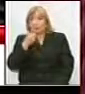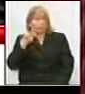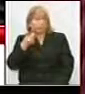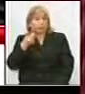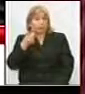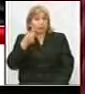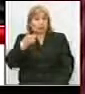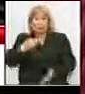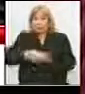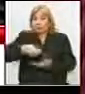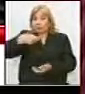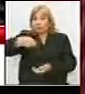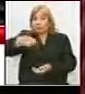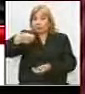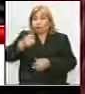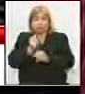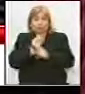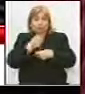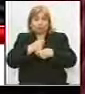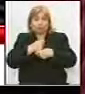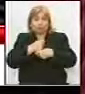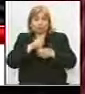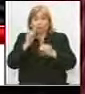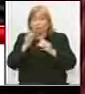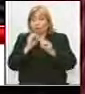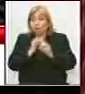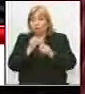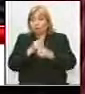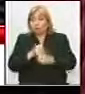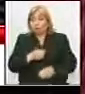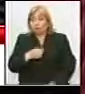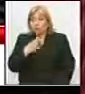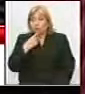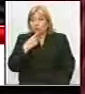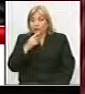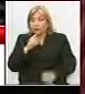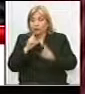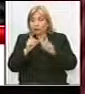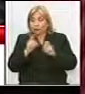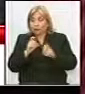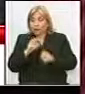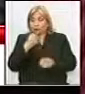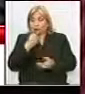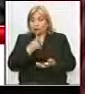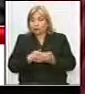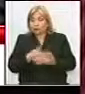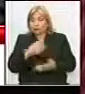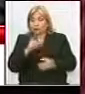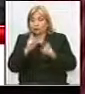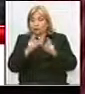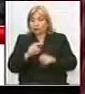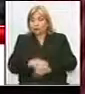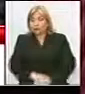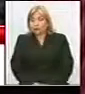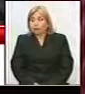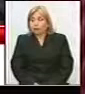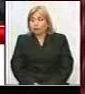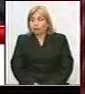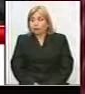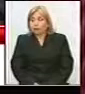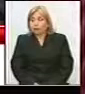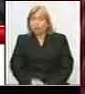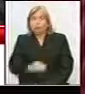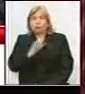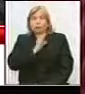debía devolverse al proyecto Pachacute para su organización. Presidenta, le agradezco mucho la pregunta, y es una muy buena pregunta. ¿Qué cosa es lo que hace la región